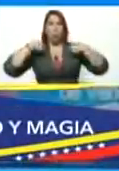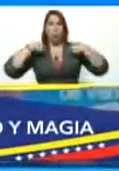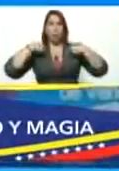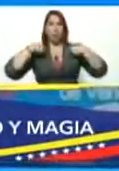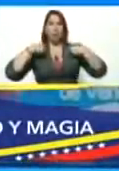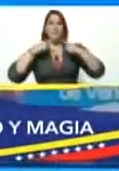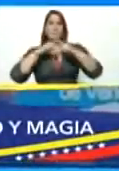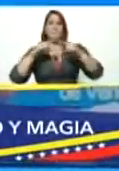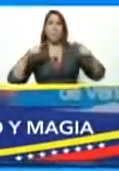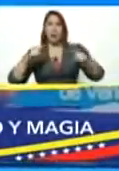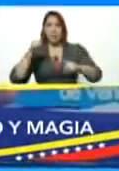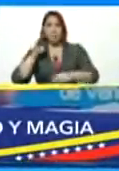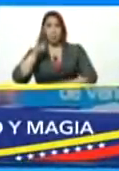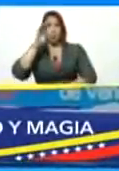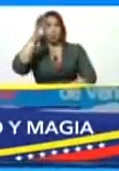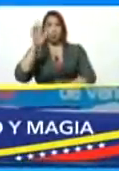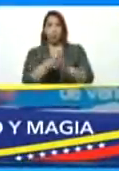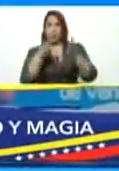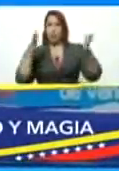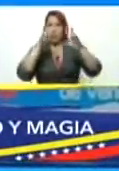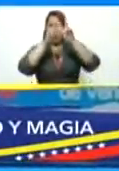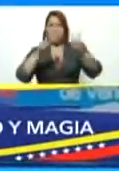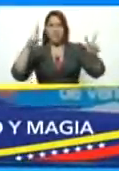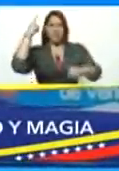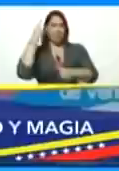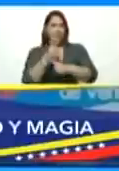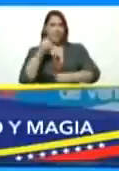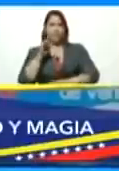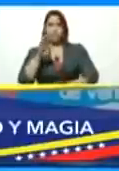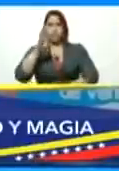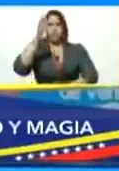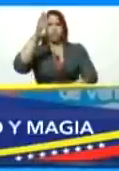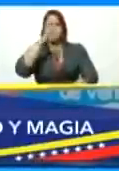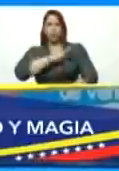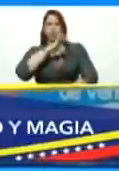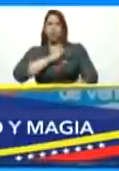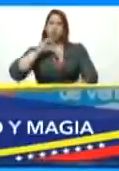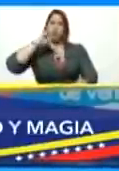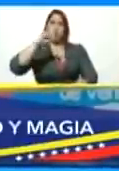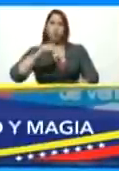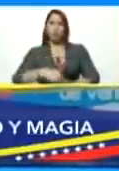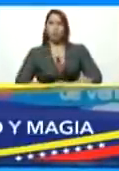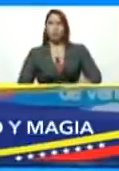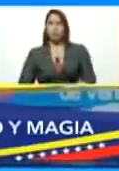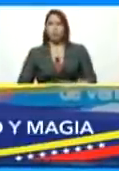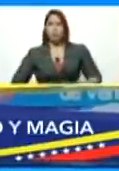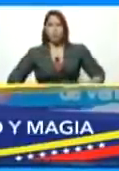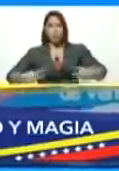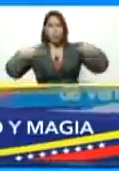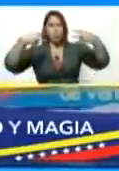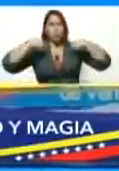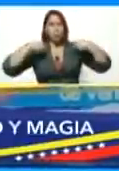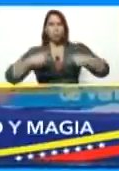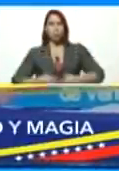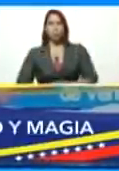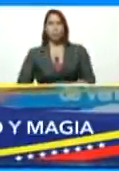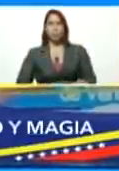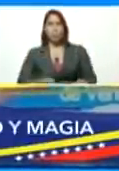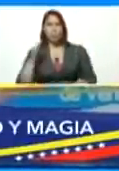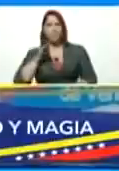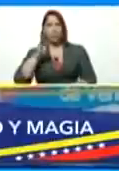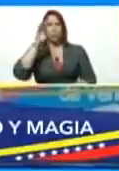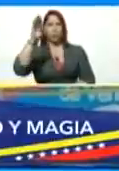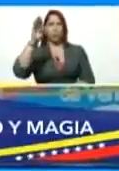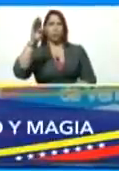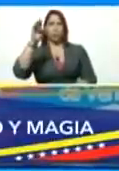que sea un futuro grande y de paz tiene que ser el futuro socialista de la humanidad el futuro del